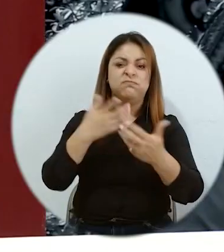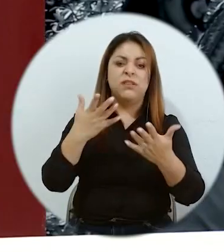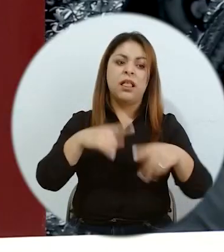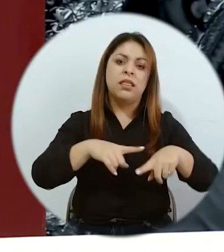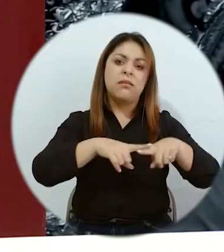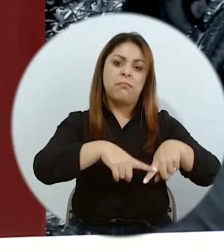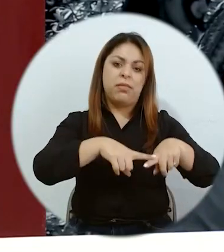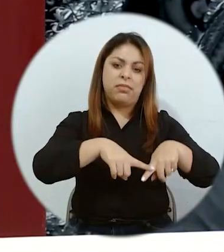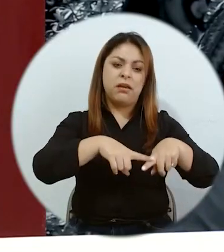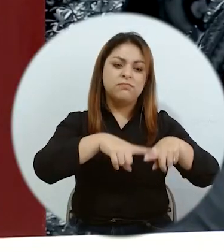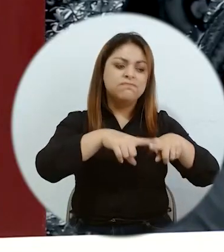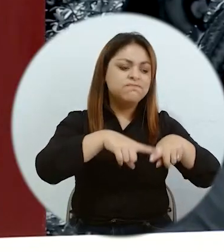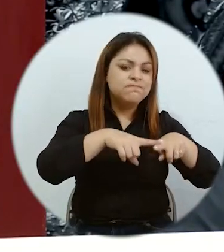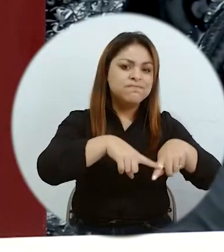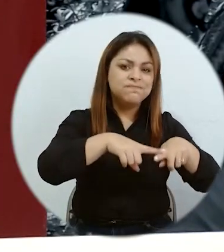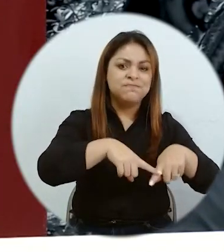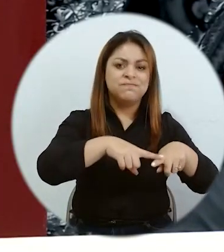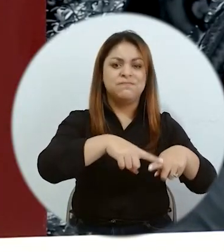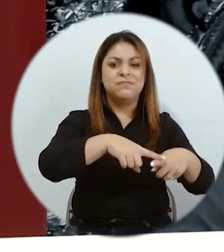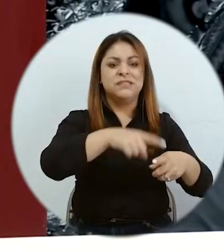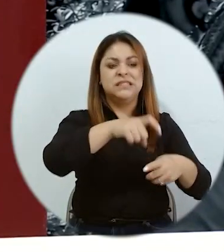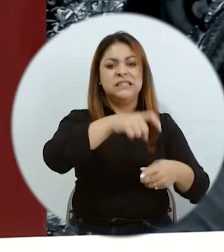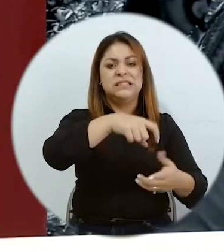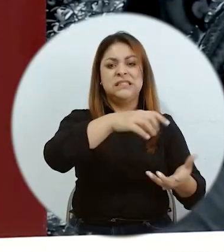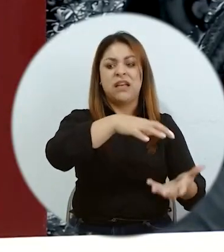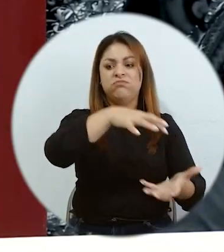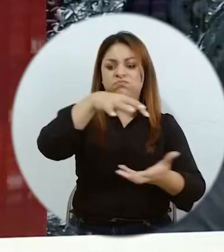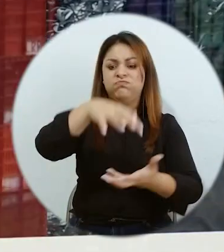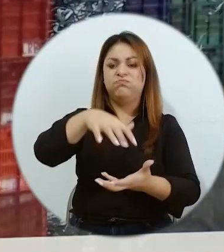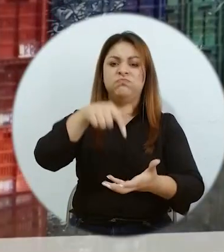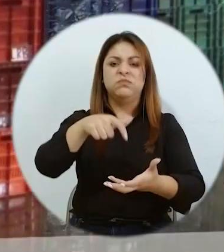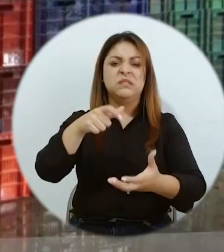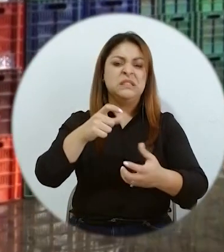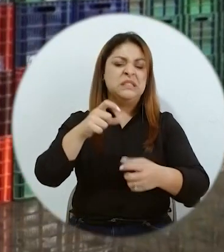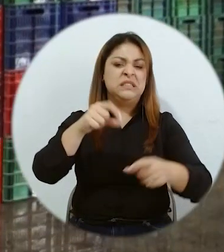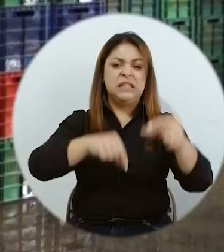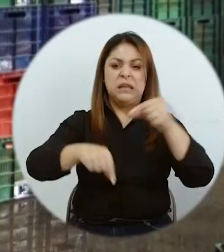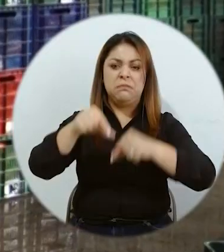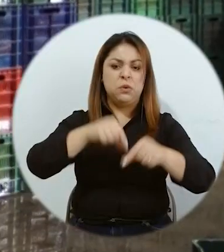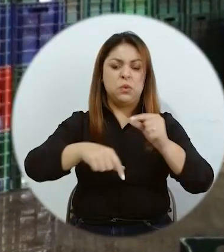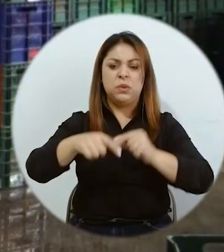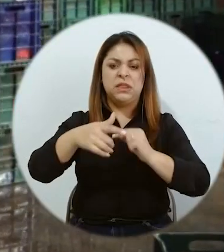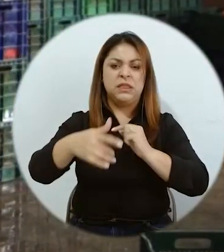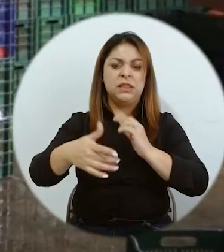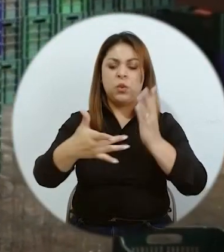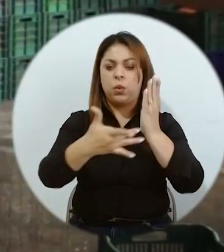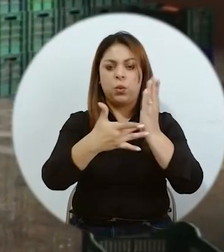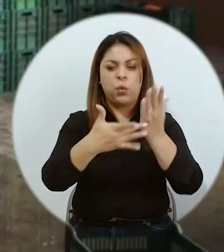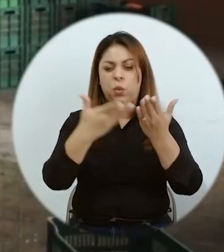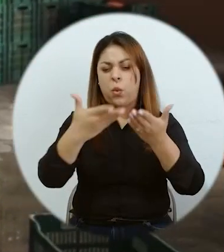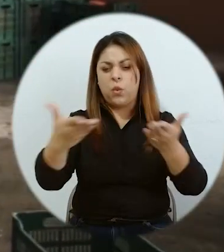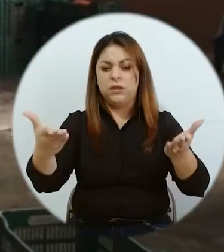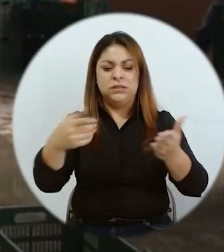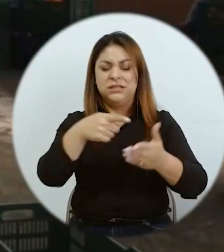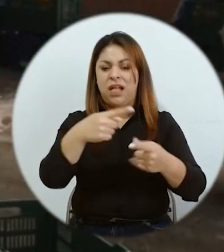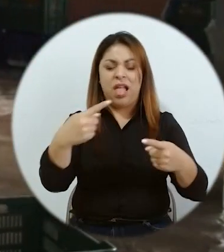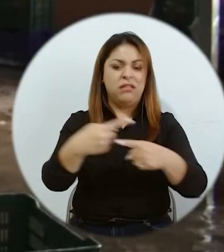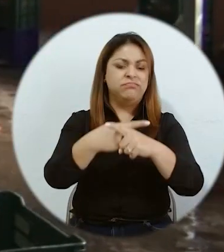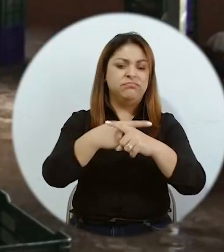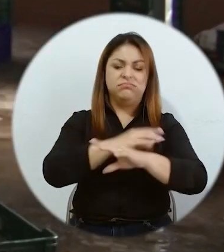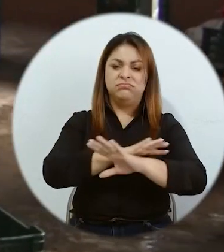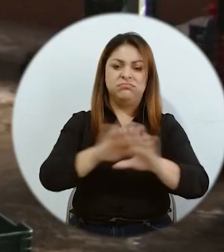la dependencia a un paquete tecnológico que está totalmente fuera de contexto,